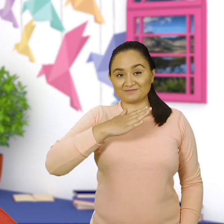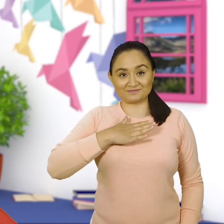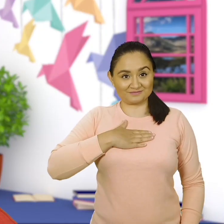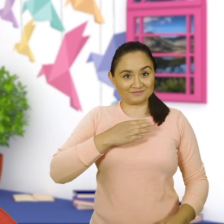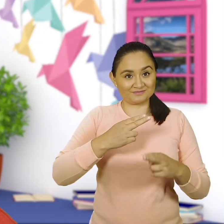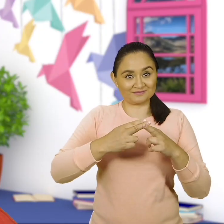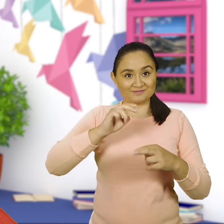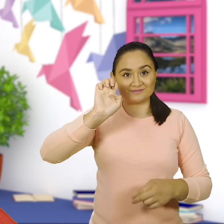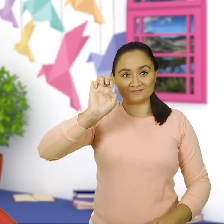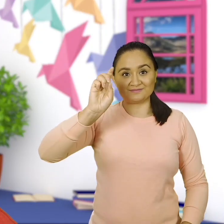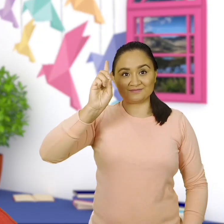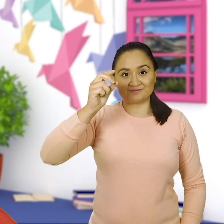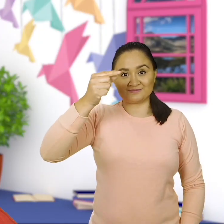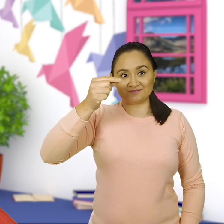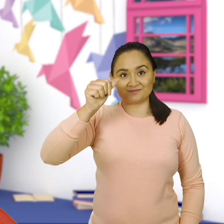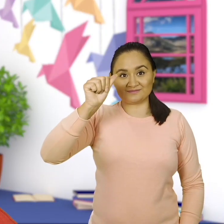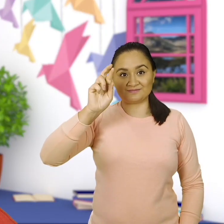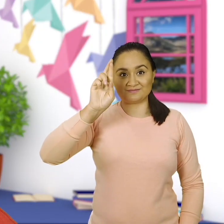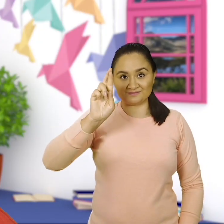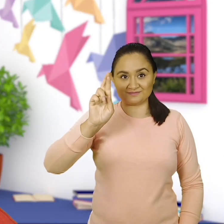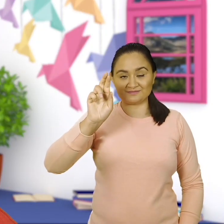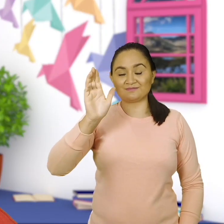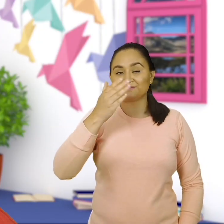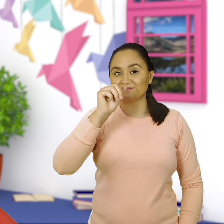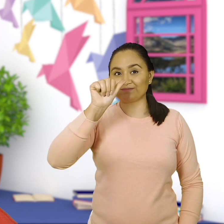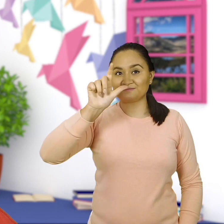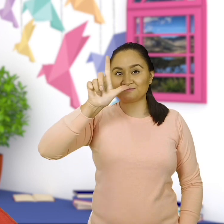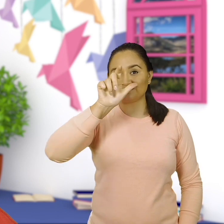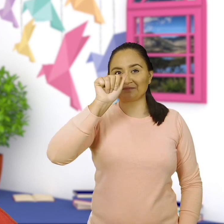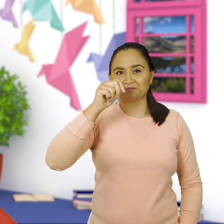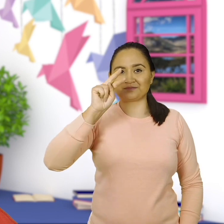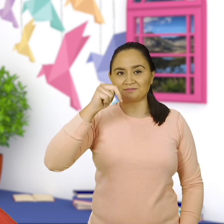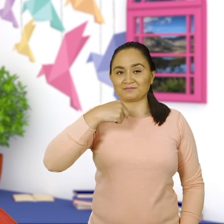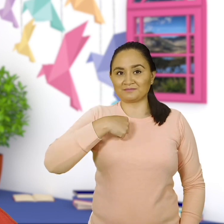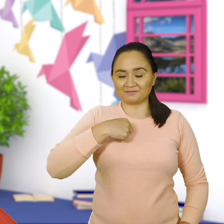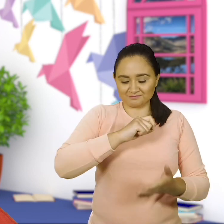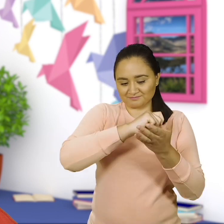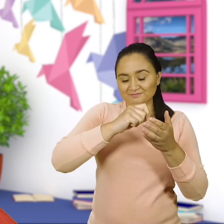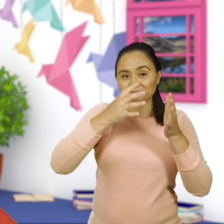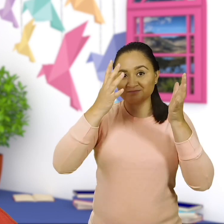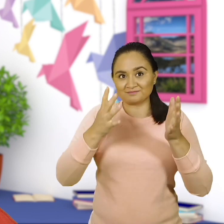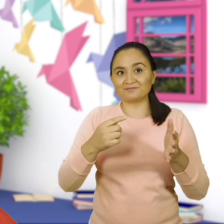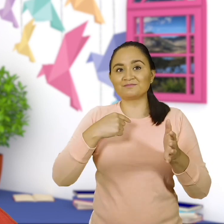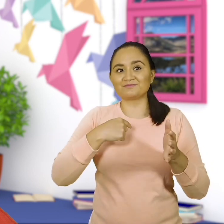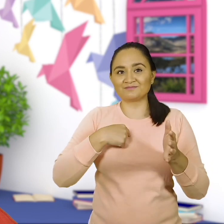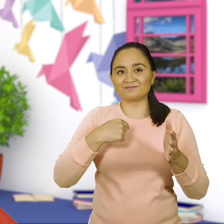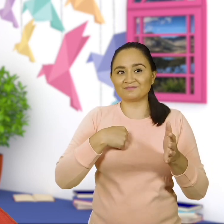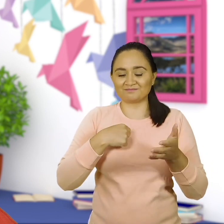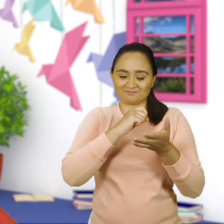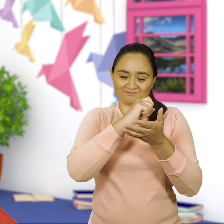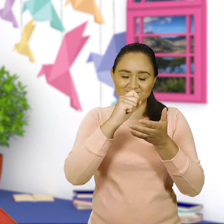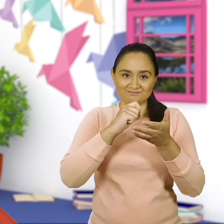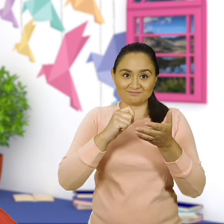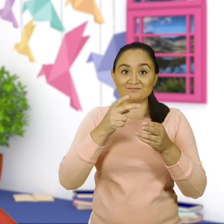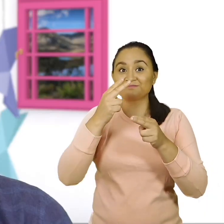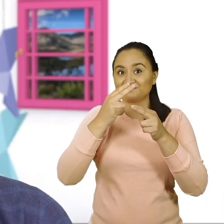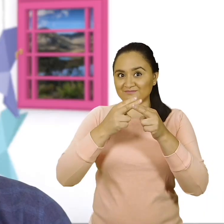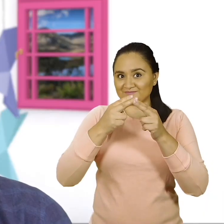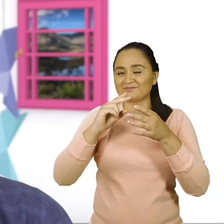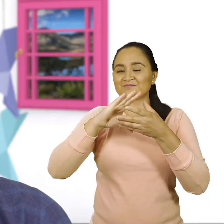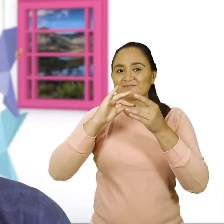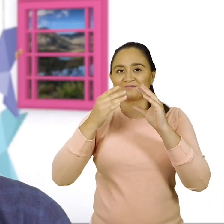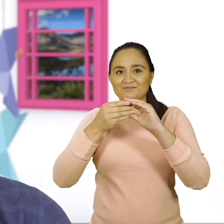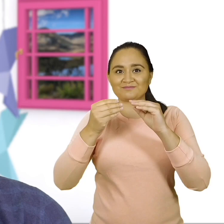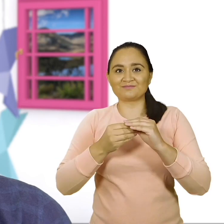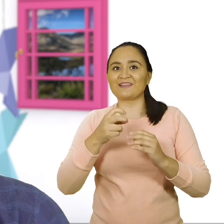Hola, soy Edgar Allan García, escritor, y soy el autor de este libro, El vampiro Vladimiro. Y